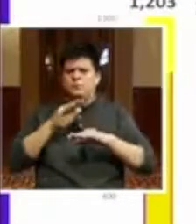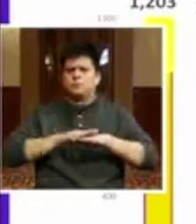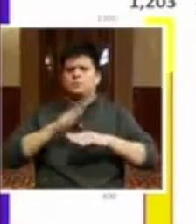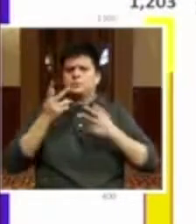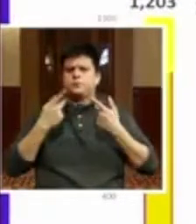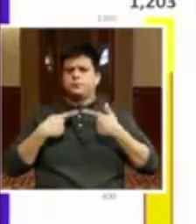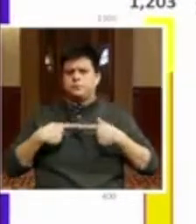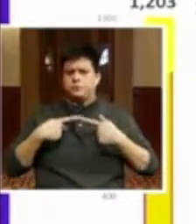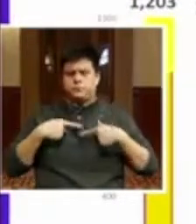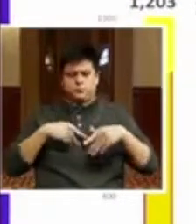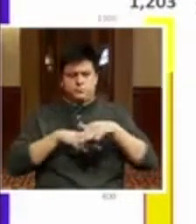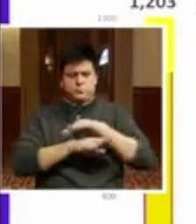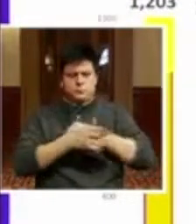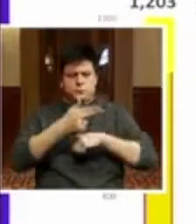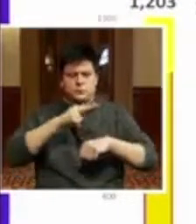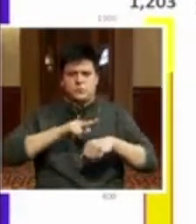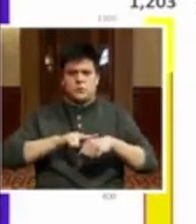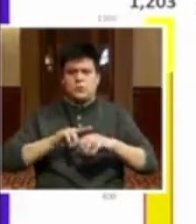hospitalizados